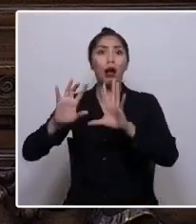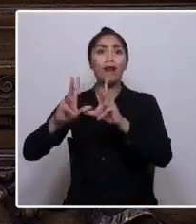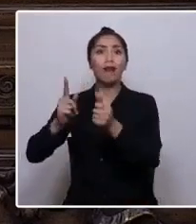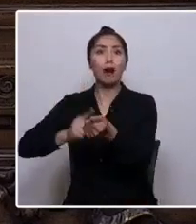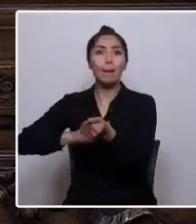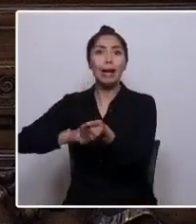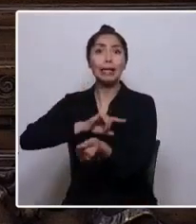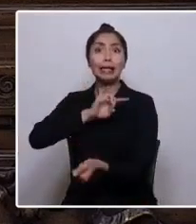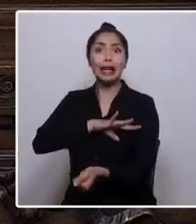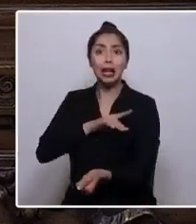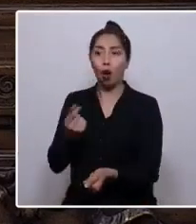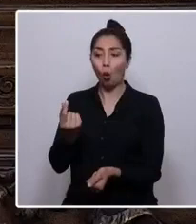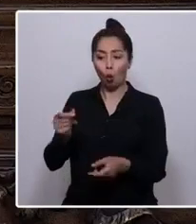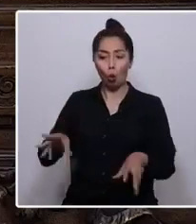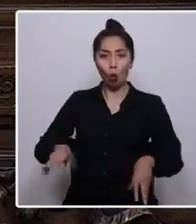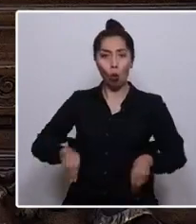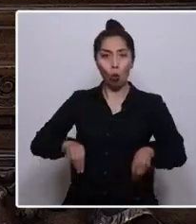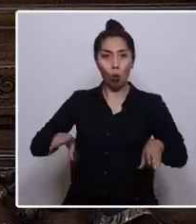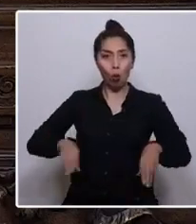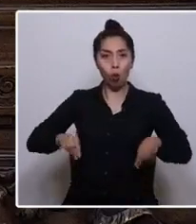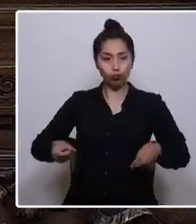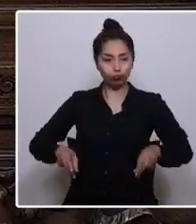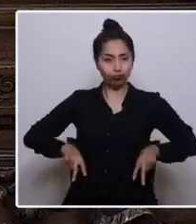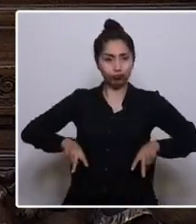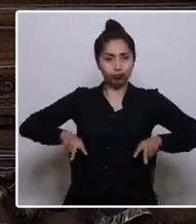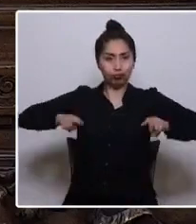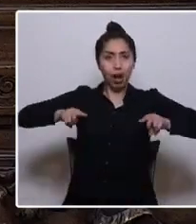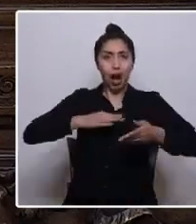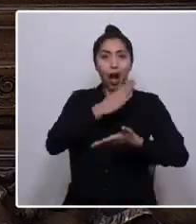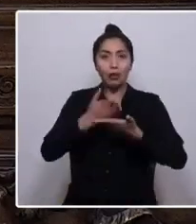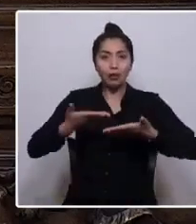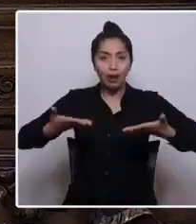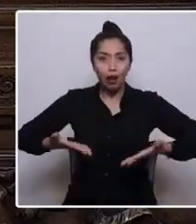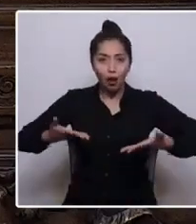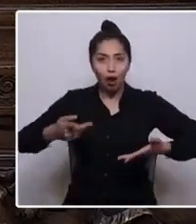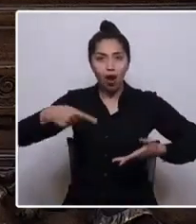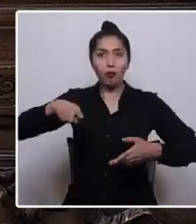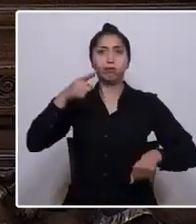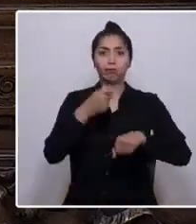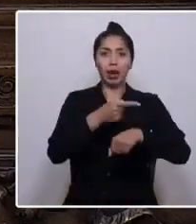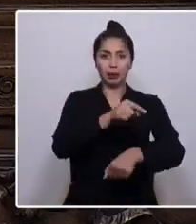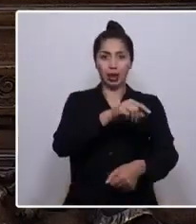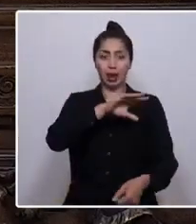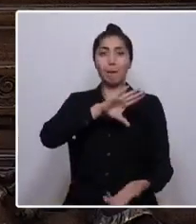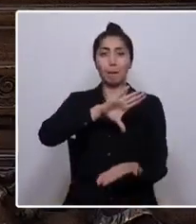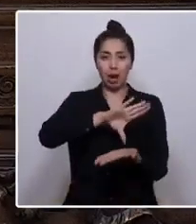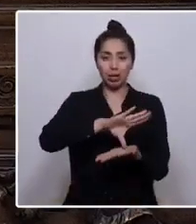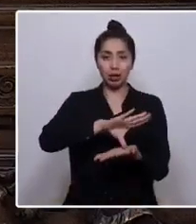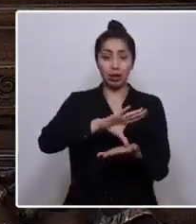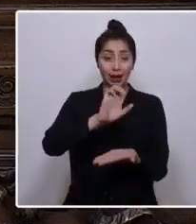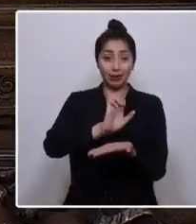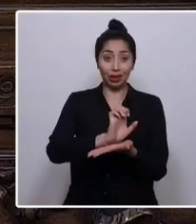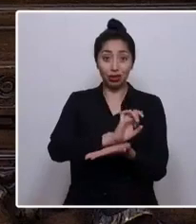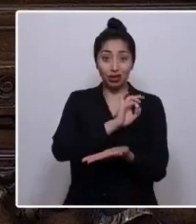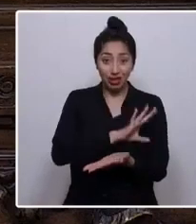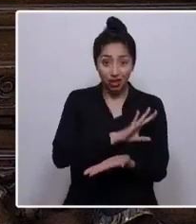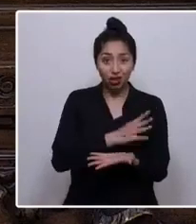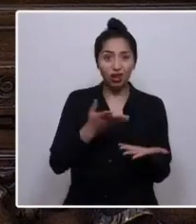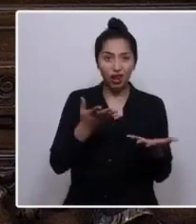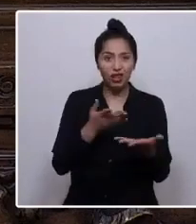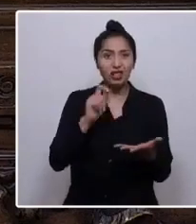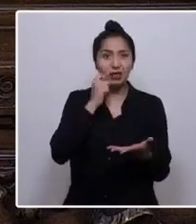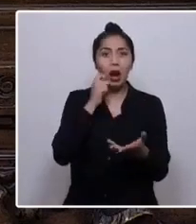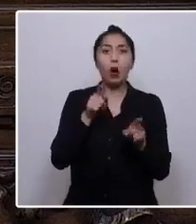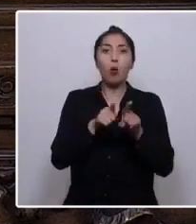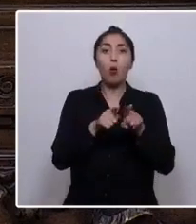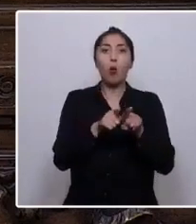millonarias y hasta hoy dominan el país el estado chileno ha sido utilizado históricamente como un arma